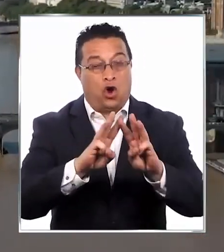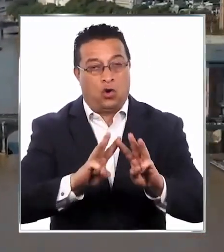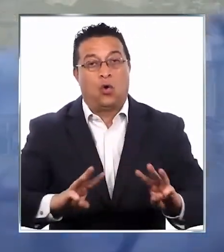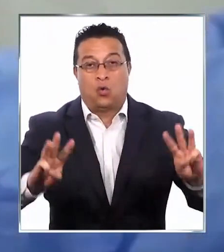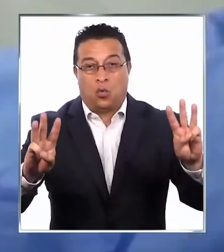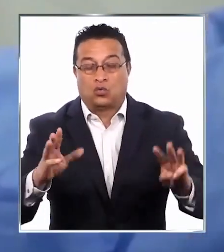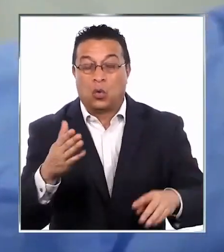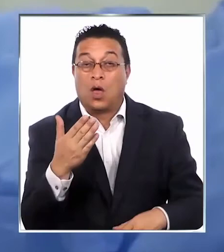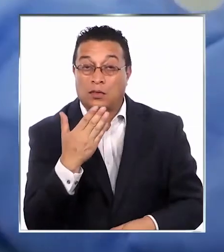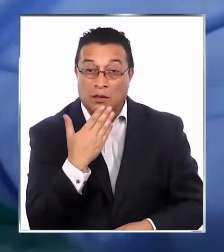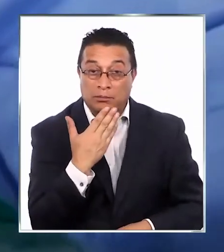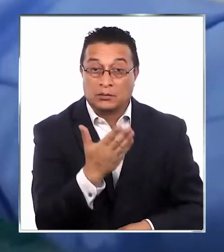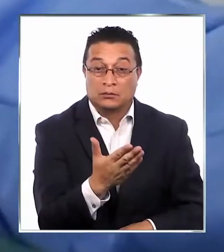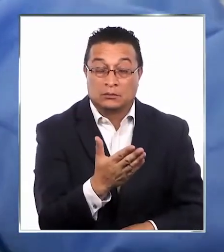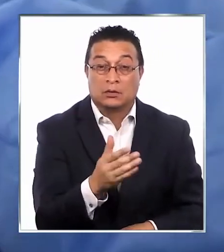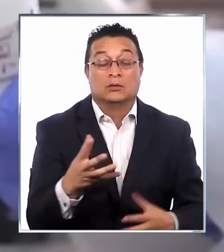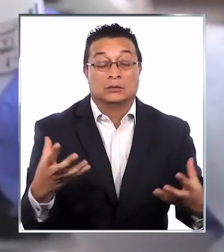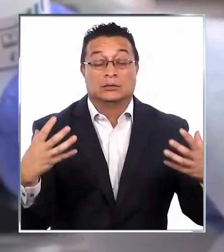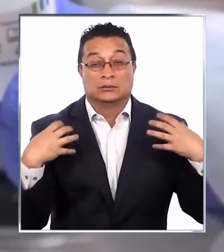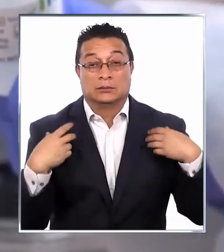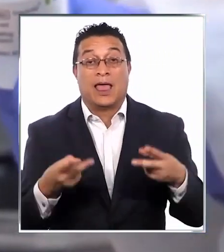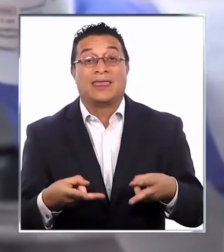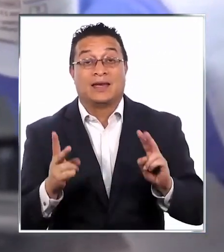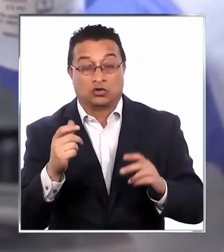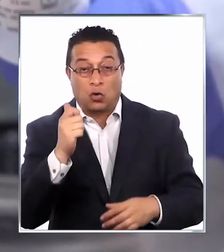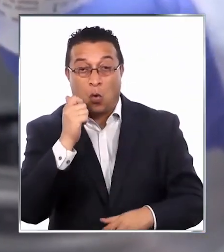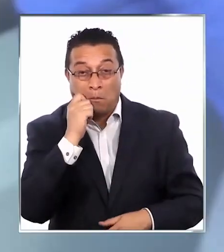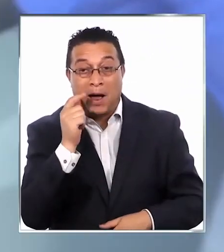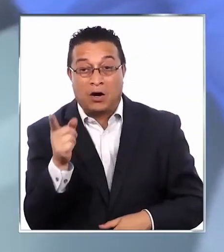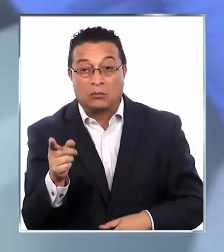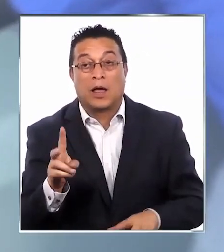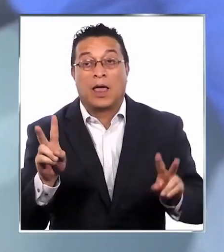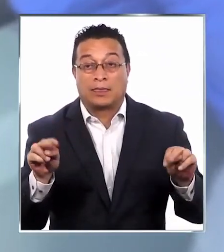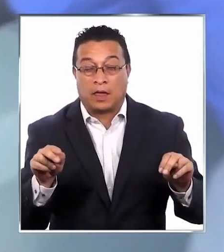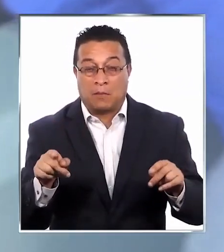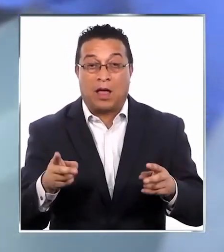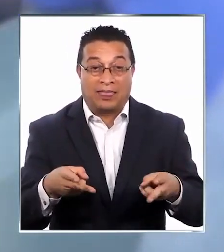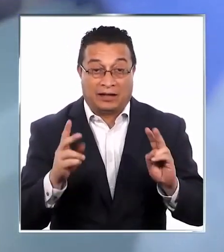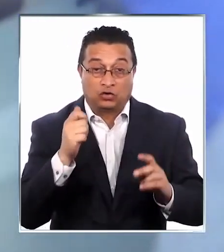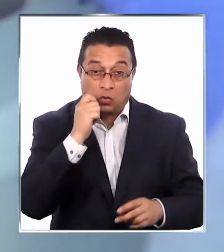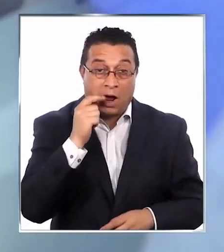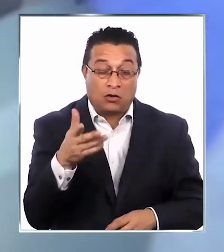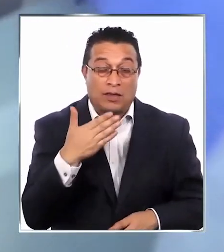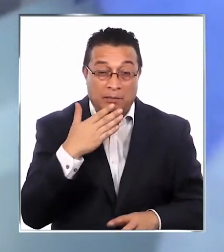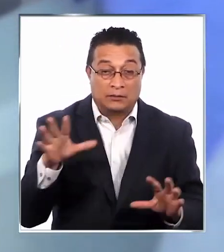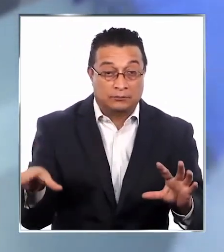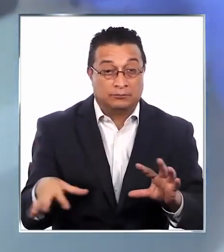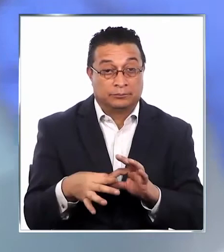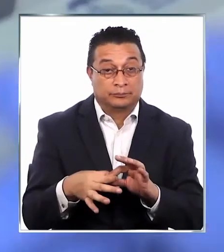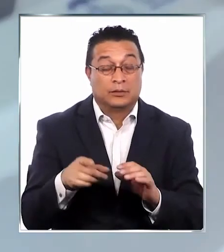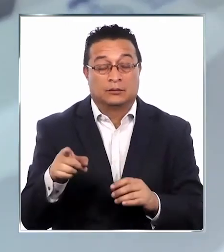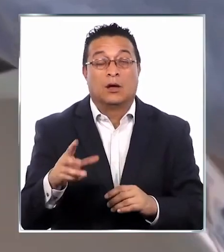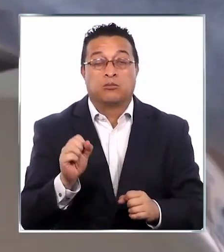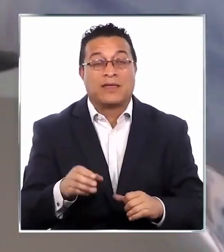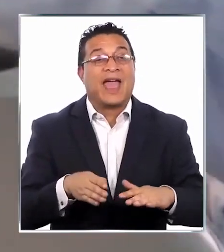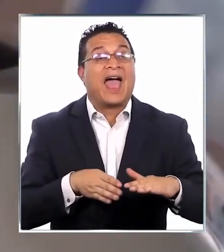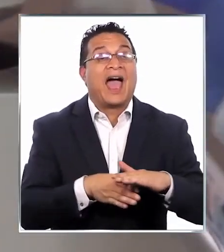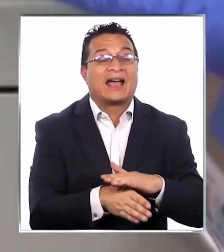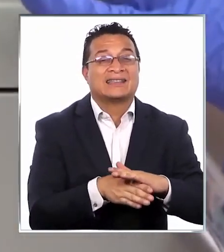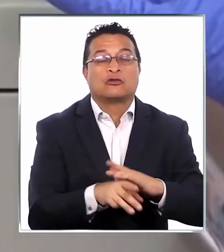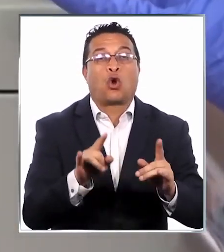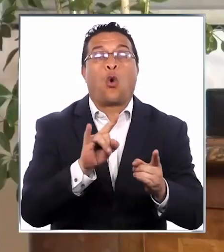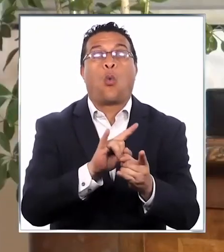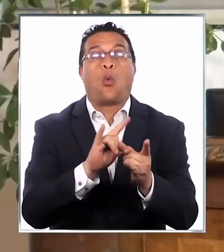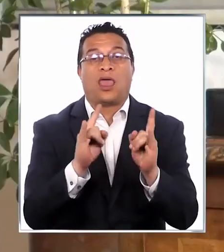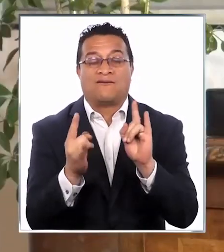Naciones Unidas, a los encargados de derechos humanos, porque aquí hay un tema de fondo de derechos humanos, para que haya un acceso